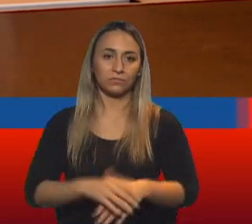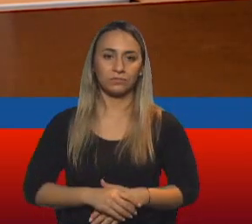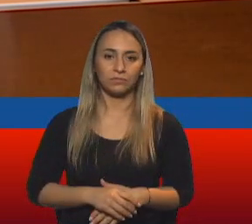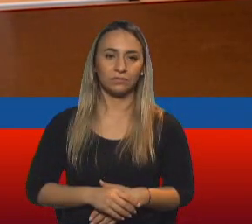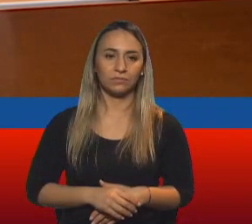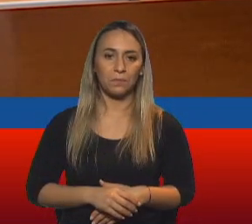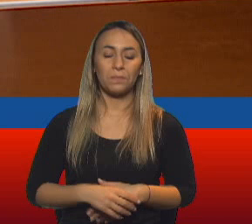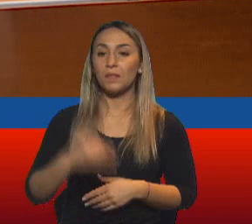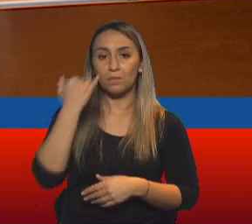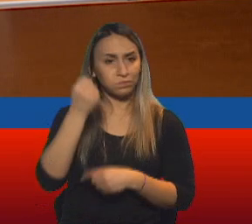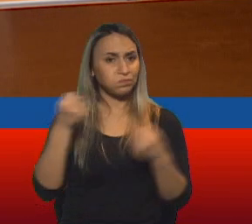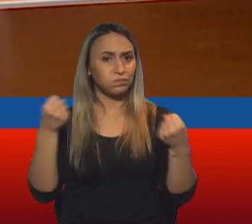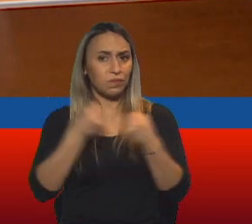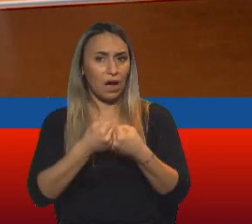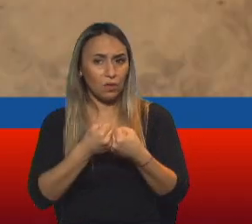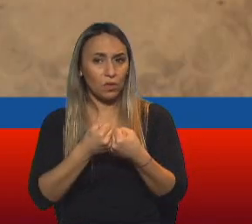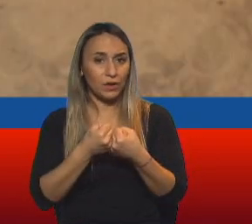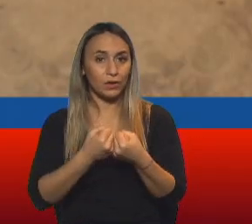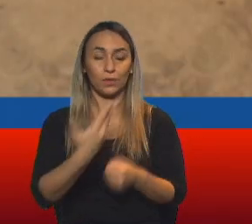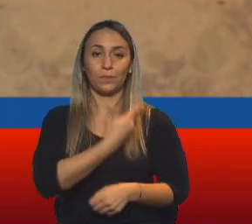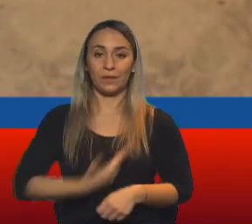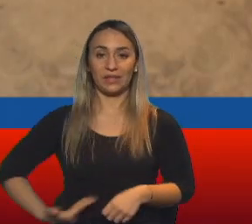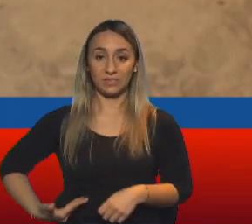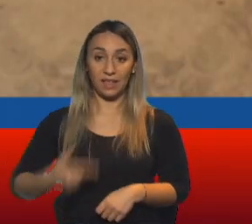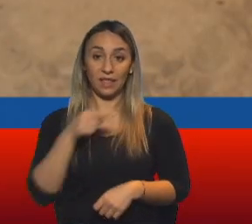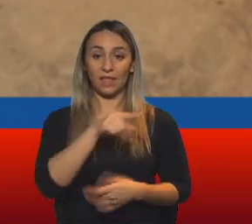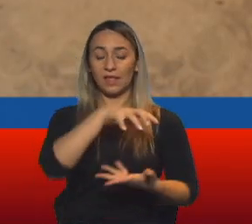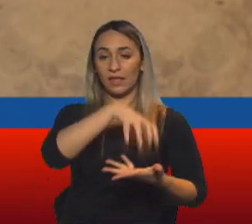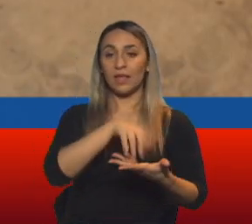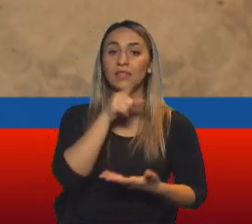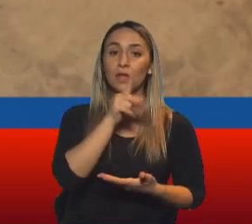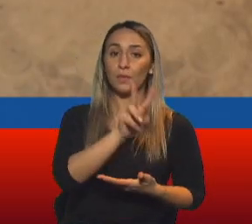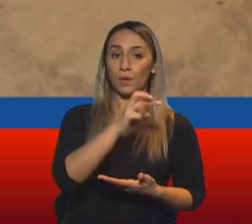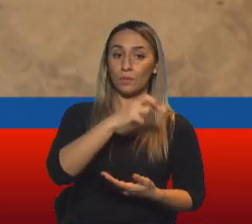Acabamos de firmar un acuerdo con la presidenta de la televisión pública,